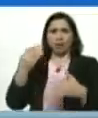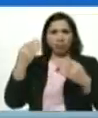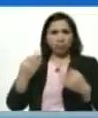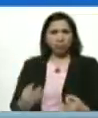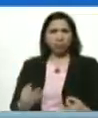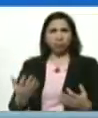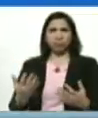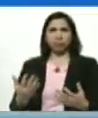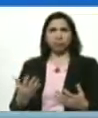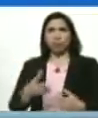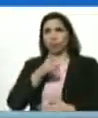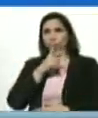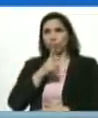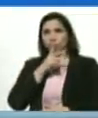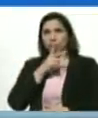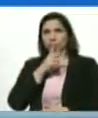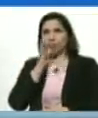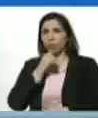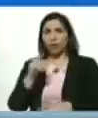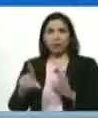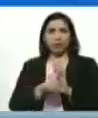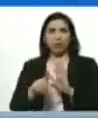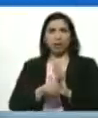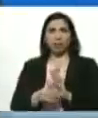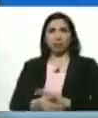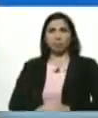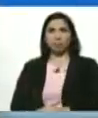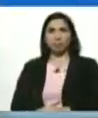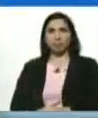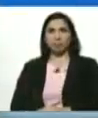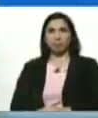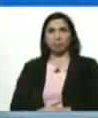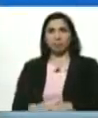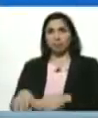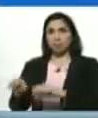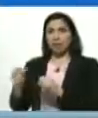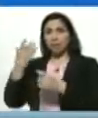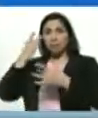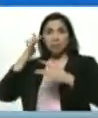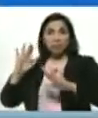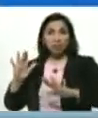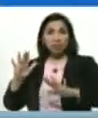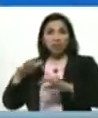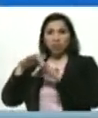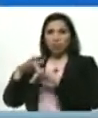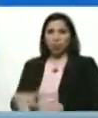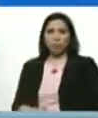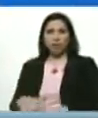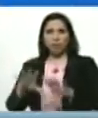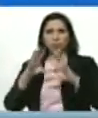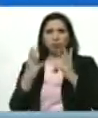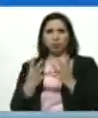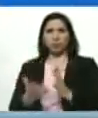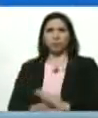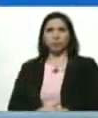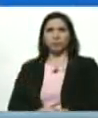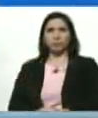extravagantes y legales de un imperio que pretende dominar el mundo